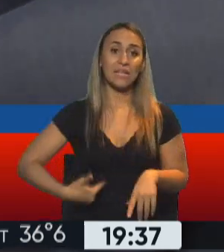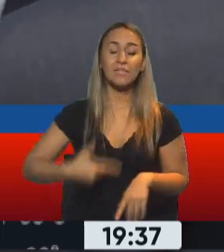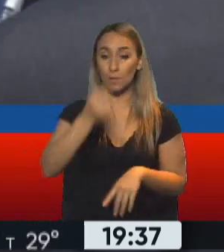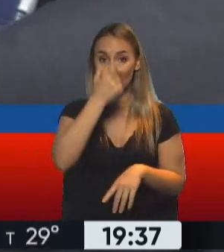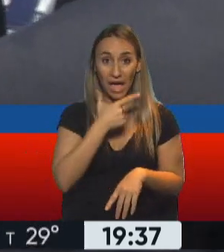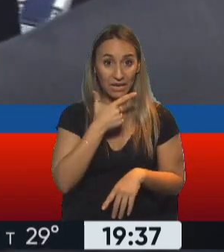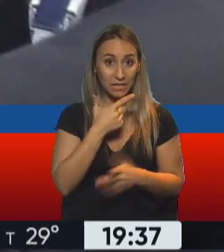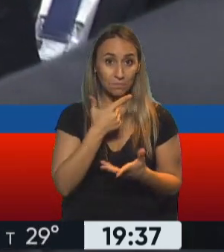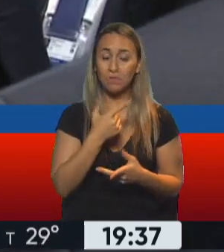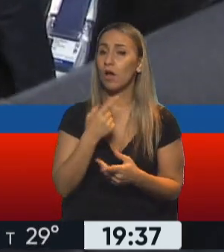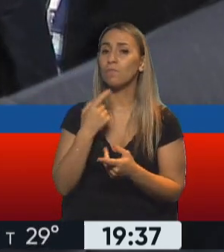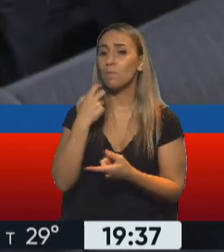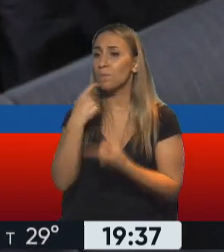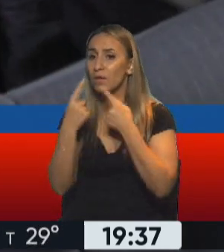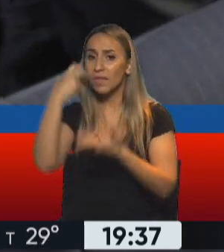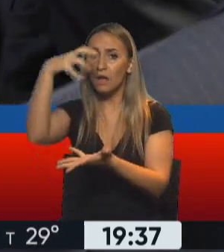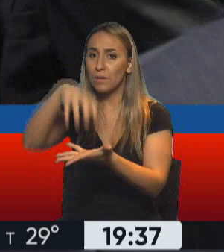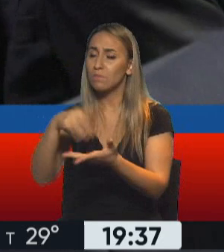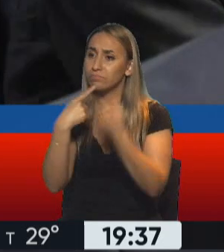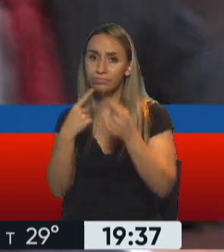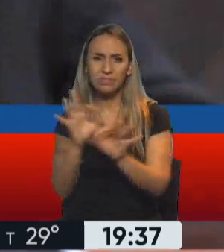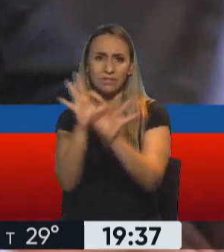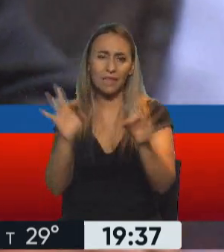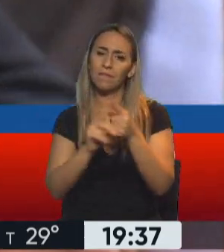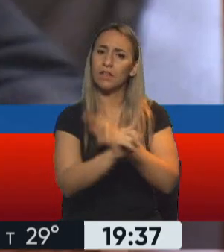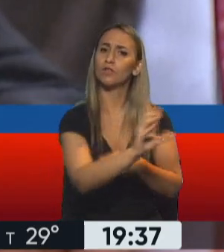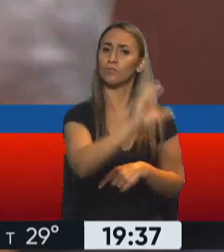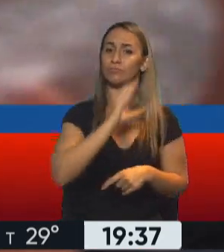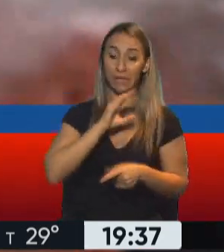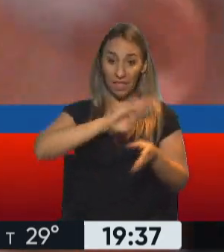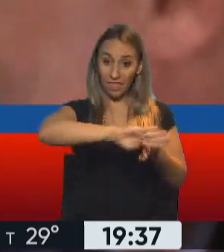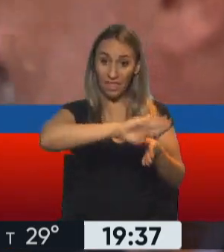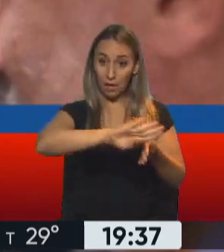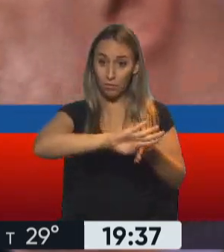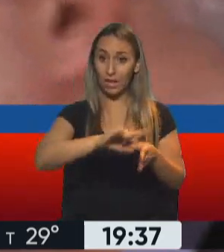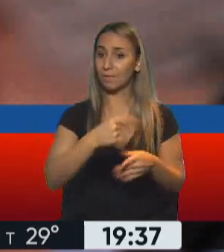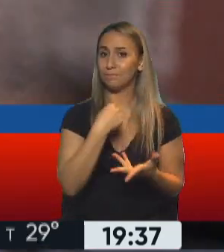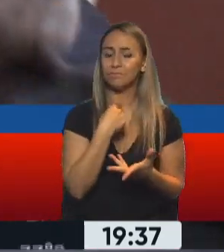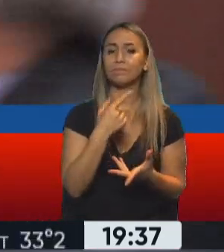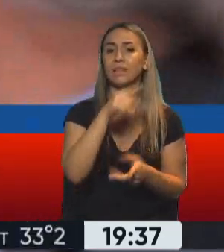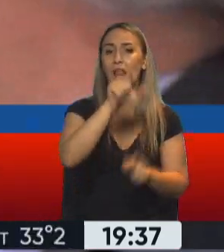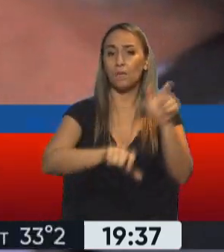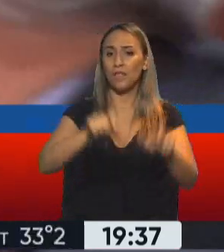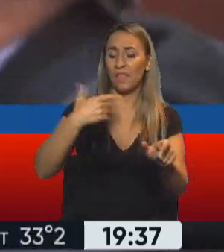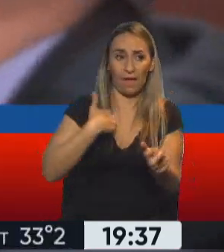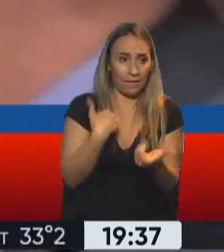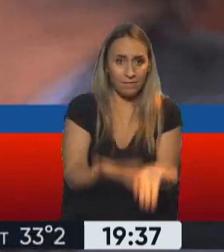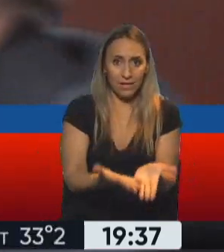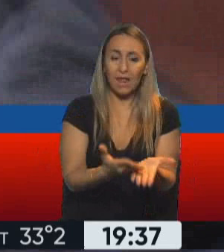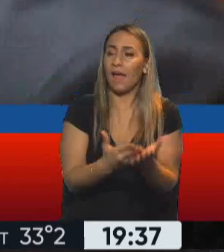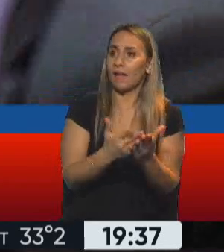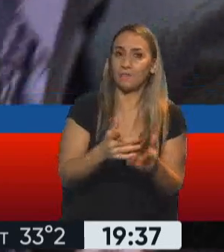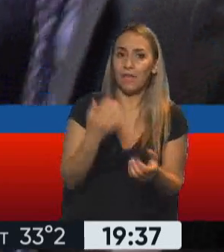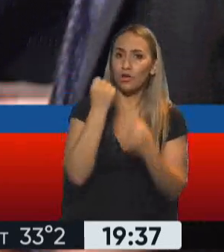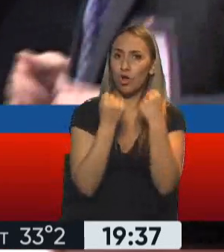sin pasar por el Parlamento y que es una deuda que compromete la vida de los argentinos, la casa, la comida, el día a